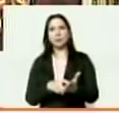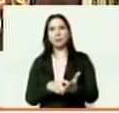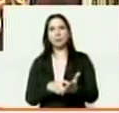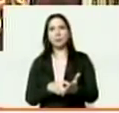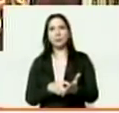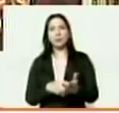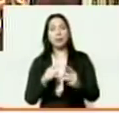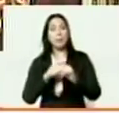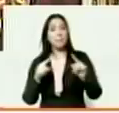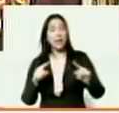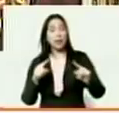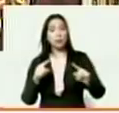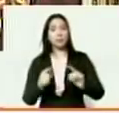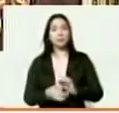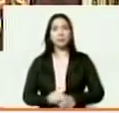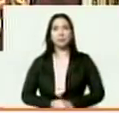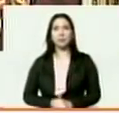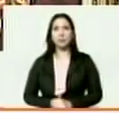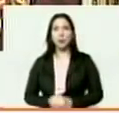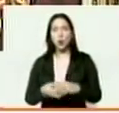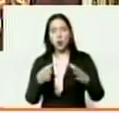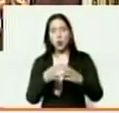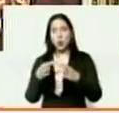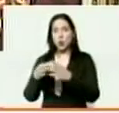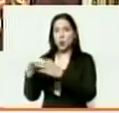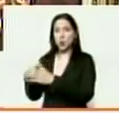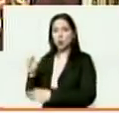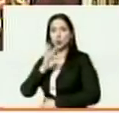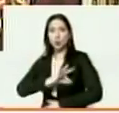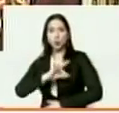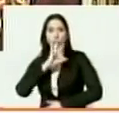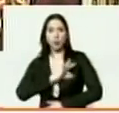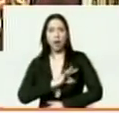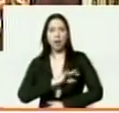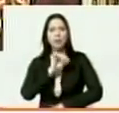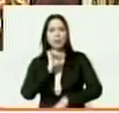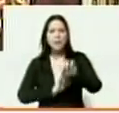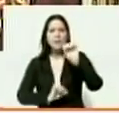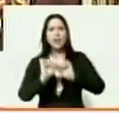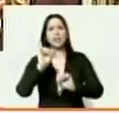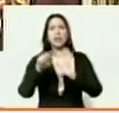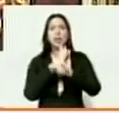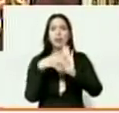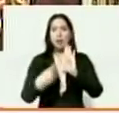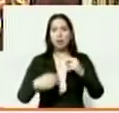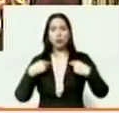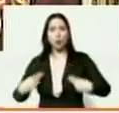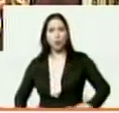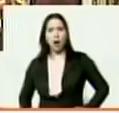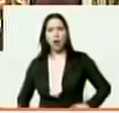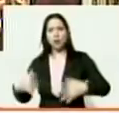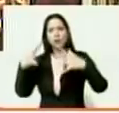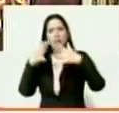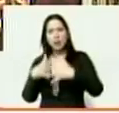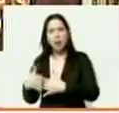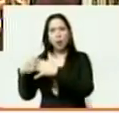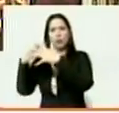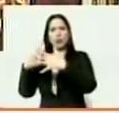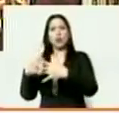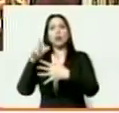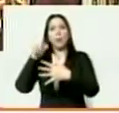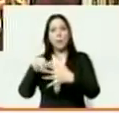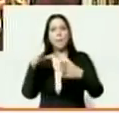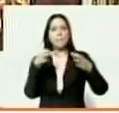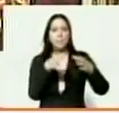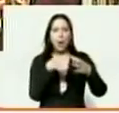pero en particular a las organizaciones sociales, defensoras de los derechos humanos en los Estados Unidos, a los